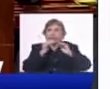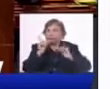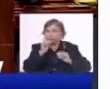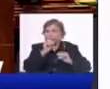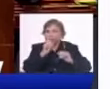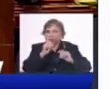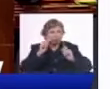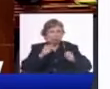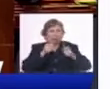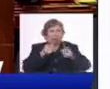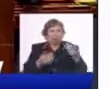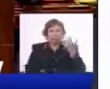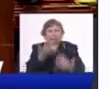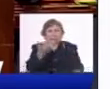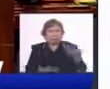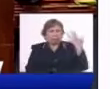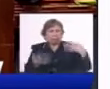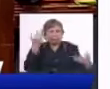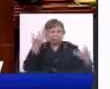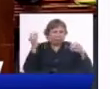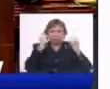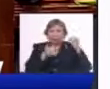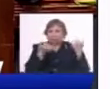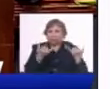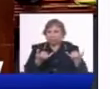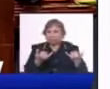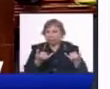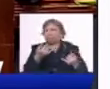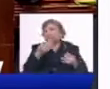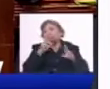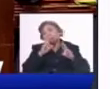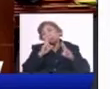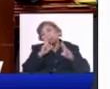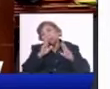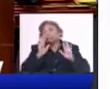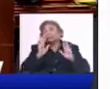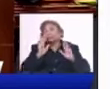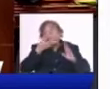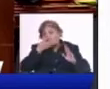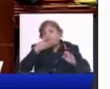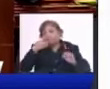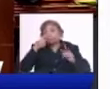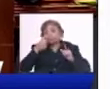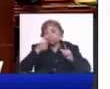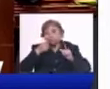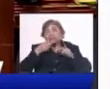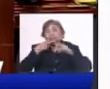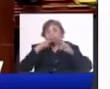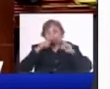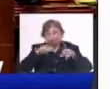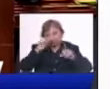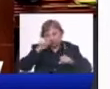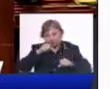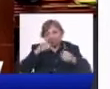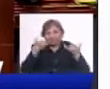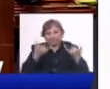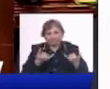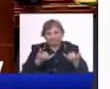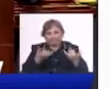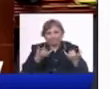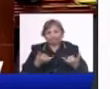manera incendiaria como se viene dando en la actualidad, seguramente podrán tener mejores resultados de los que a la fecha